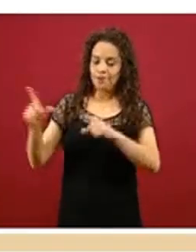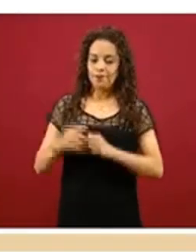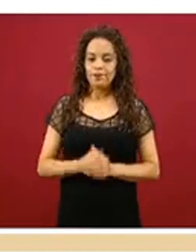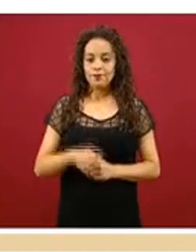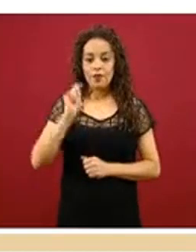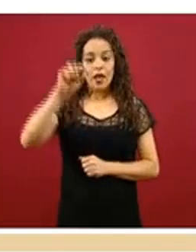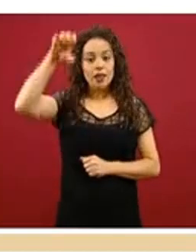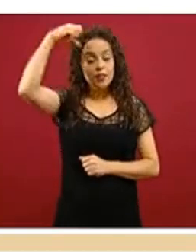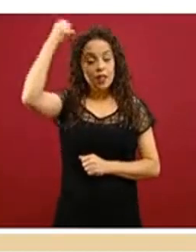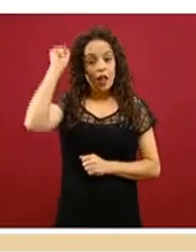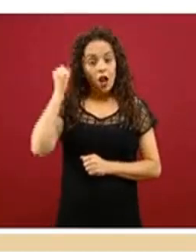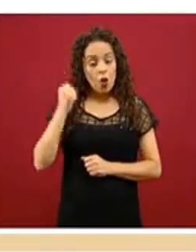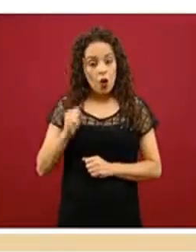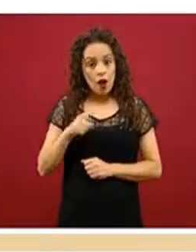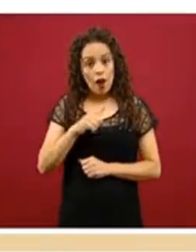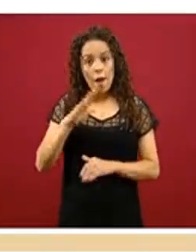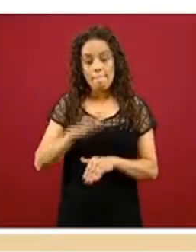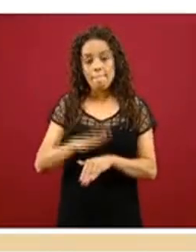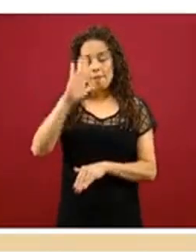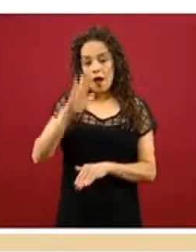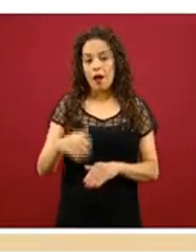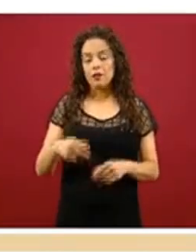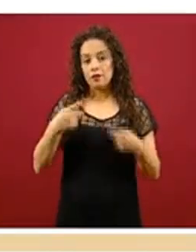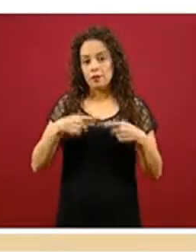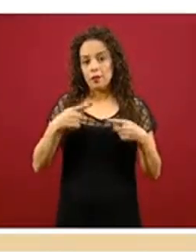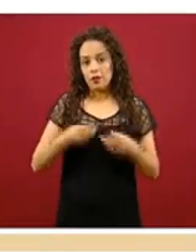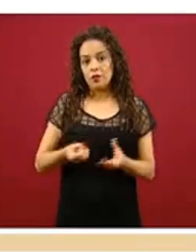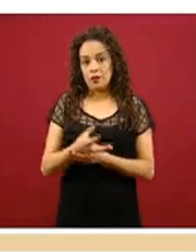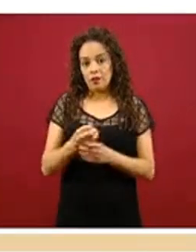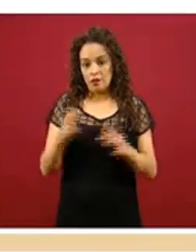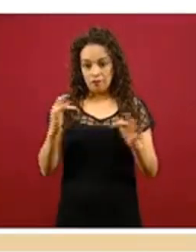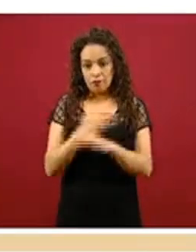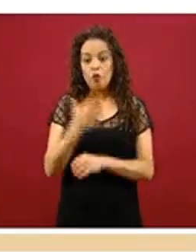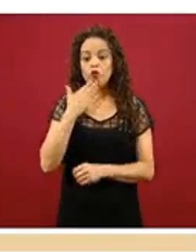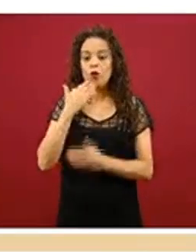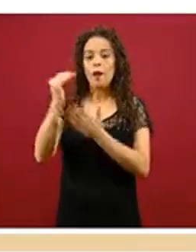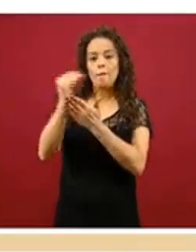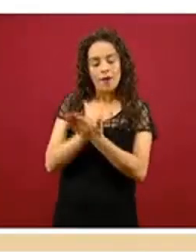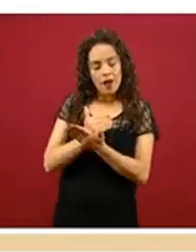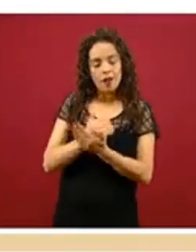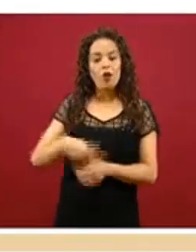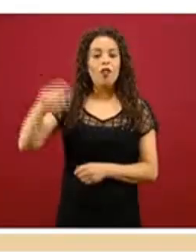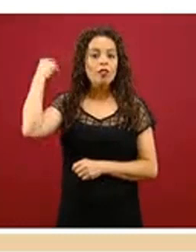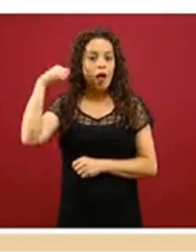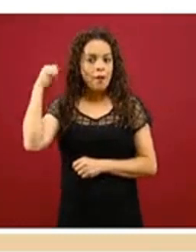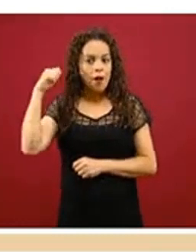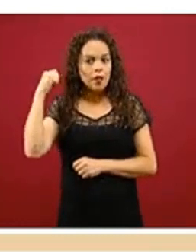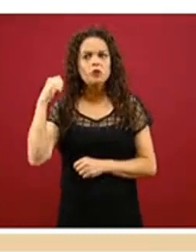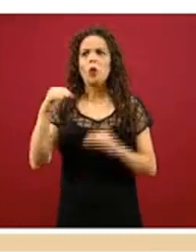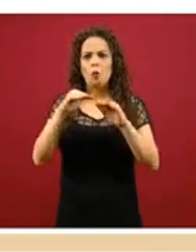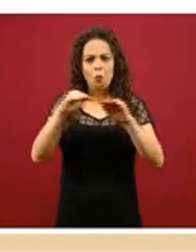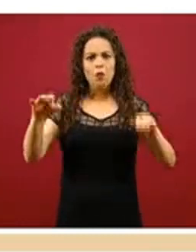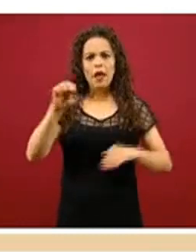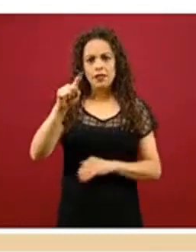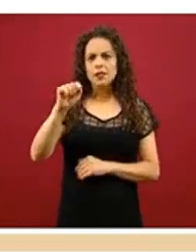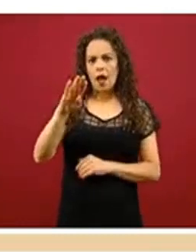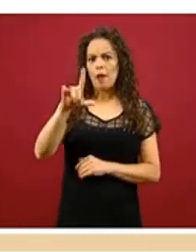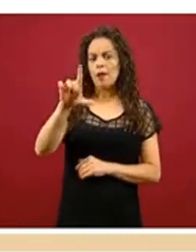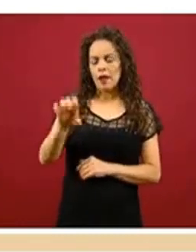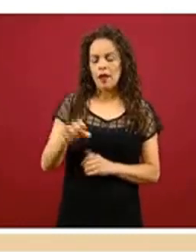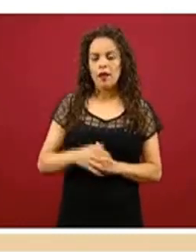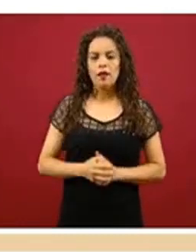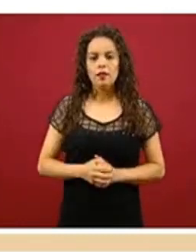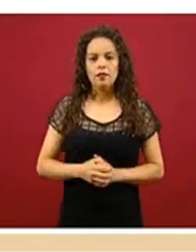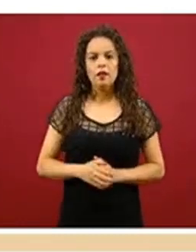Sinaloa en últimos días ha incrementado su actividad, Sonora la ha disminuido, Tabasco se mantiene bastante estable, me parece